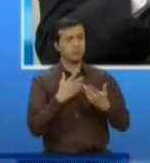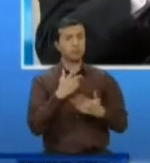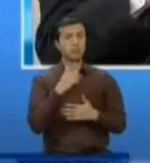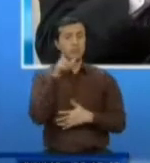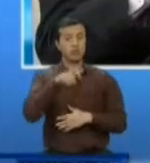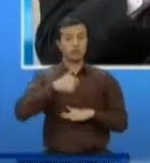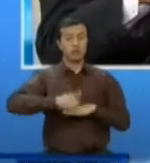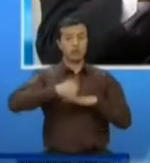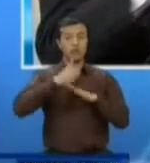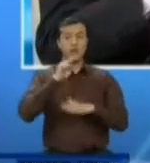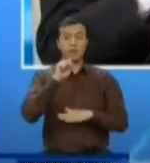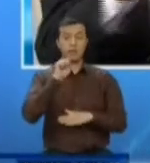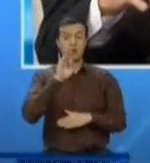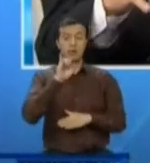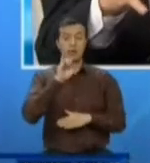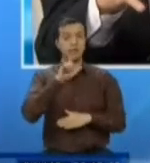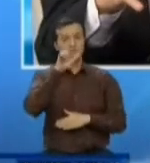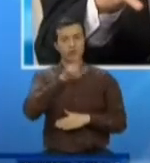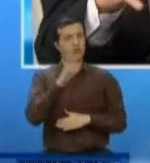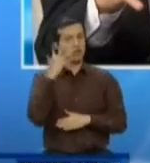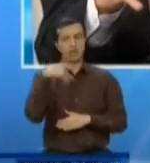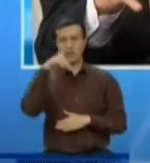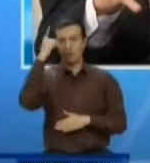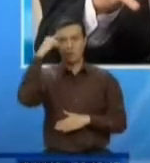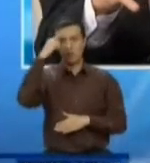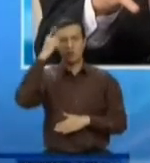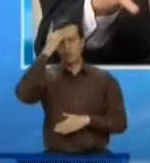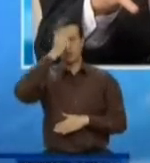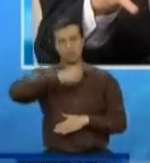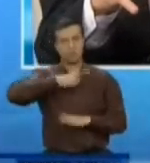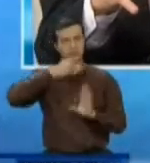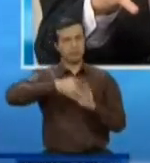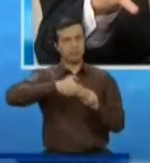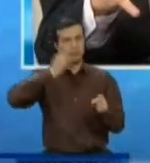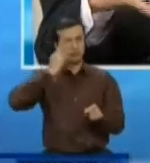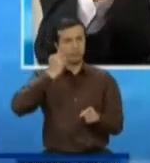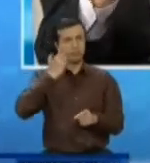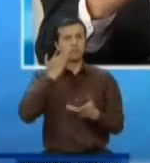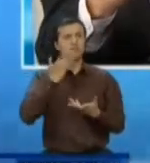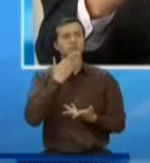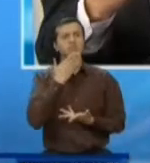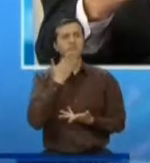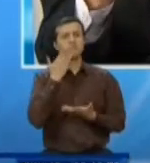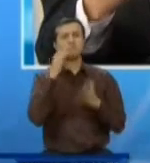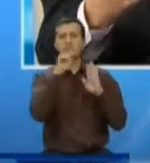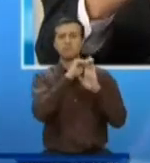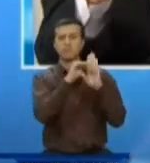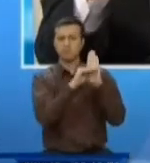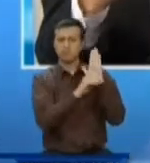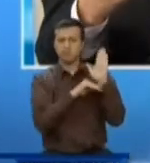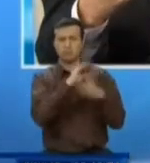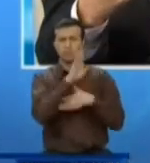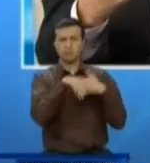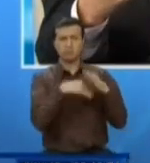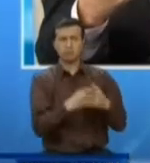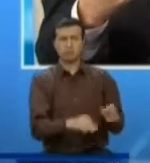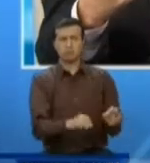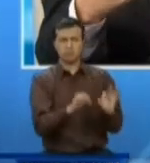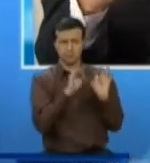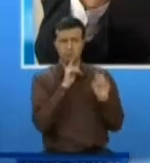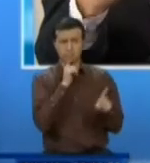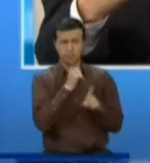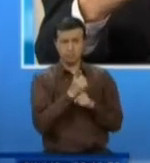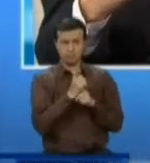lideró nathalie cely que hoy ya no está en el gobierno y tiene el contenido adecuado suficiente